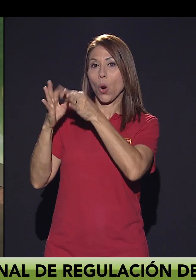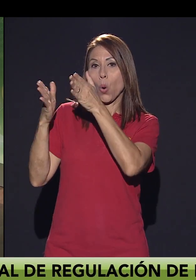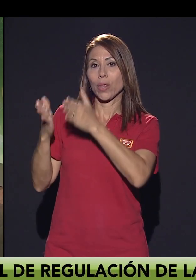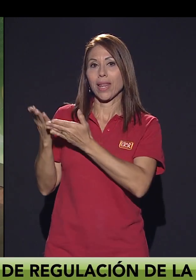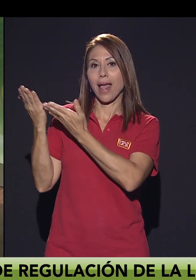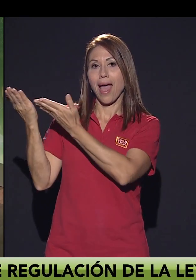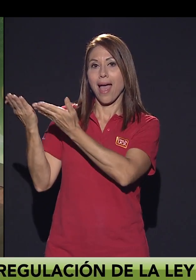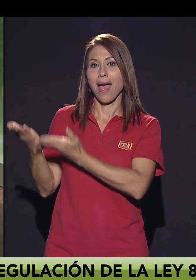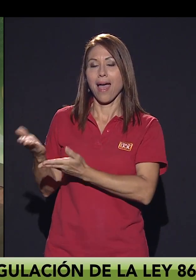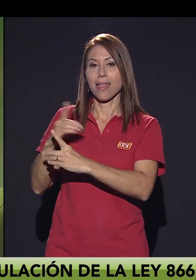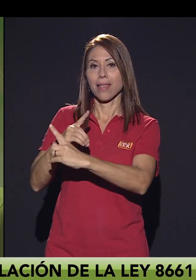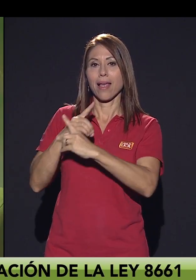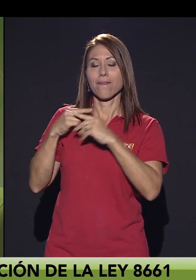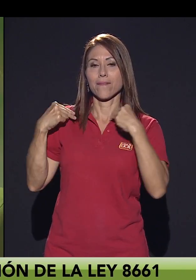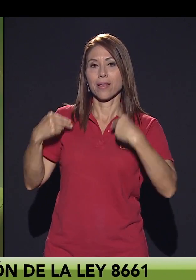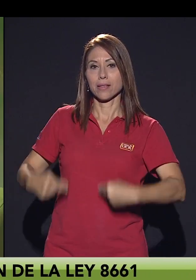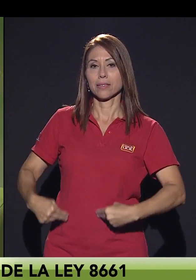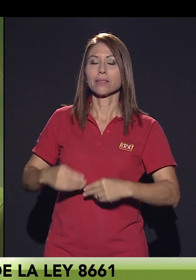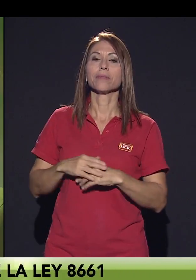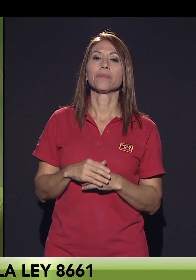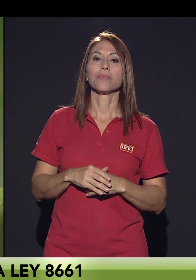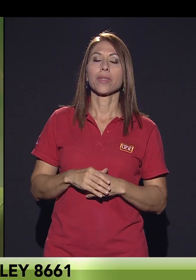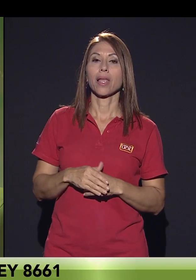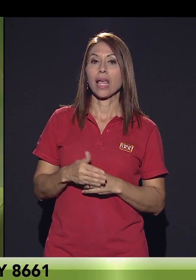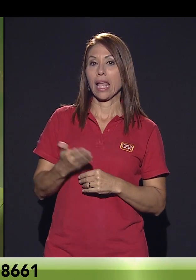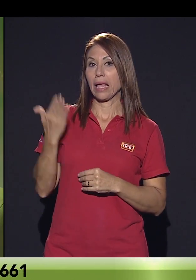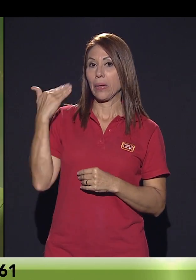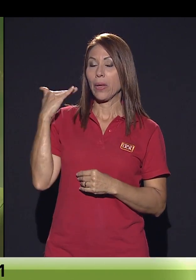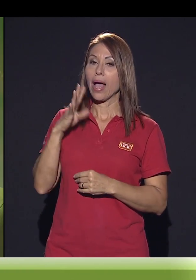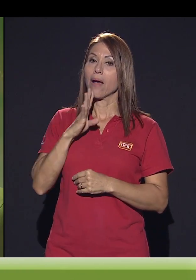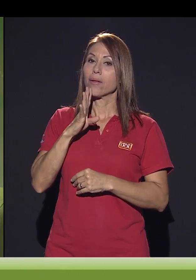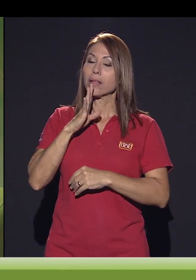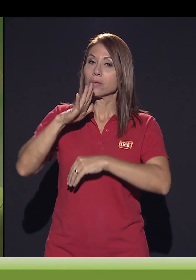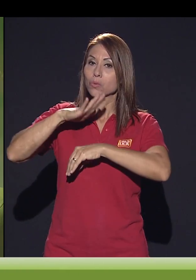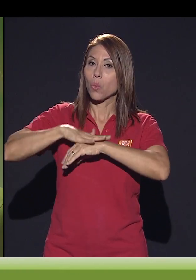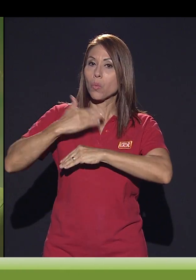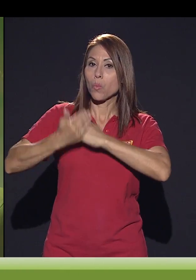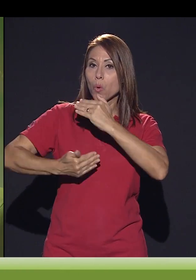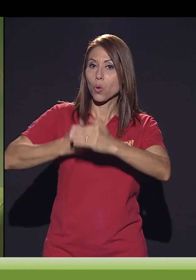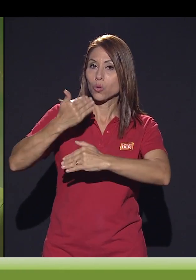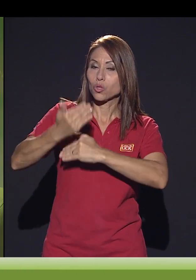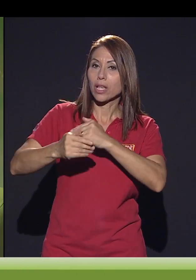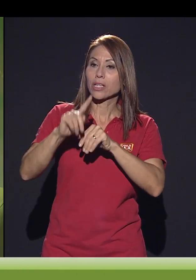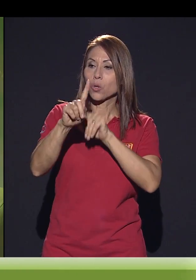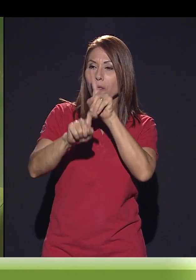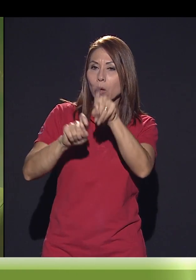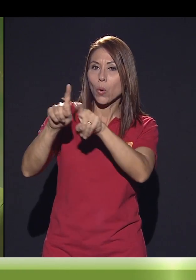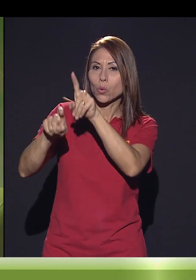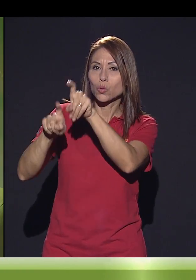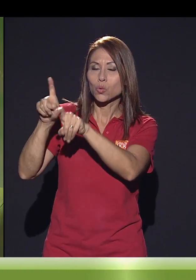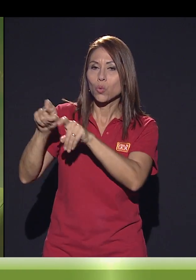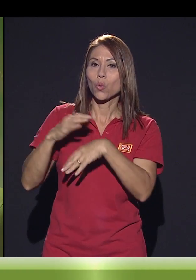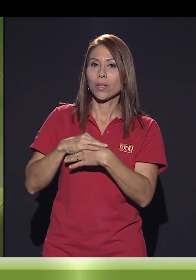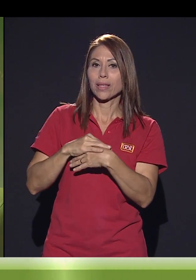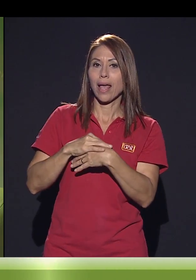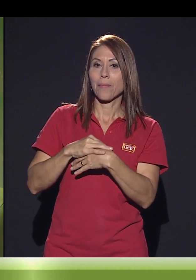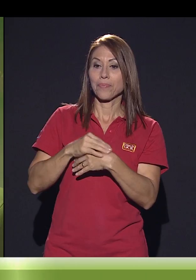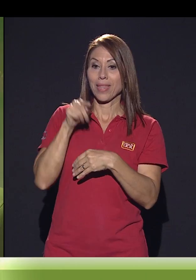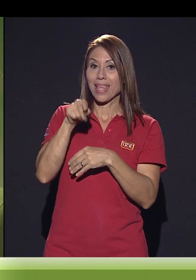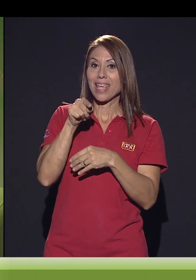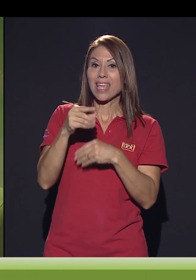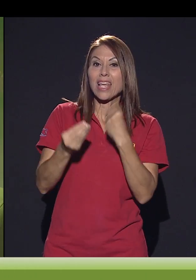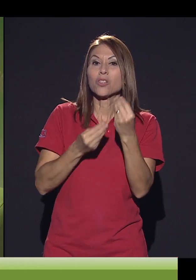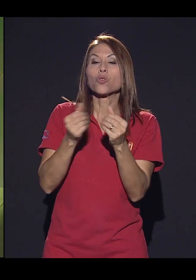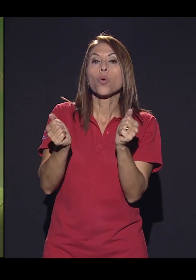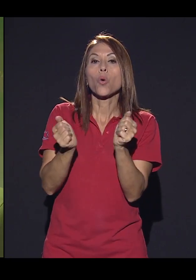desde la Defensoría. Veníamos conversando, don Otto, de este proceso, ¿verdad?, de consulta y de formar este mecanismo